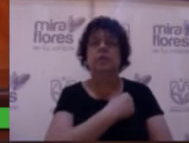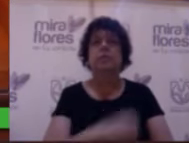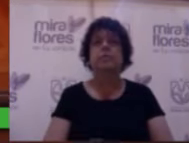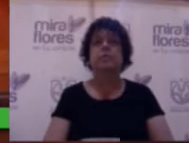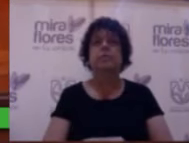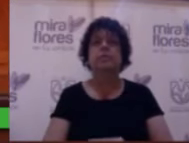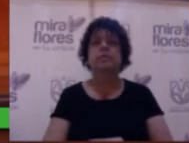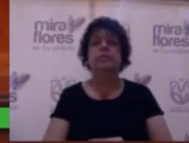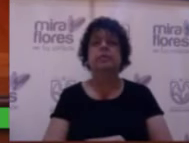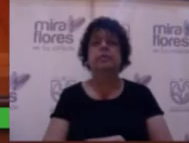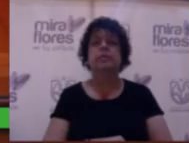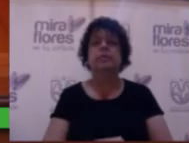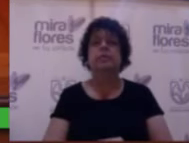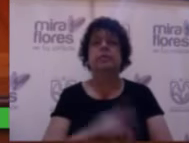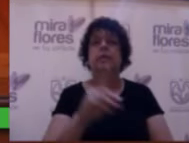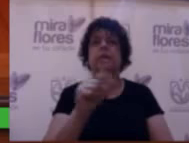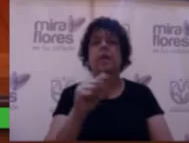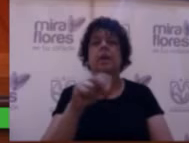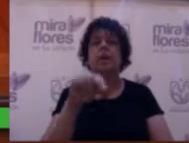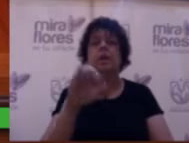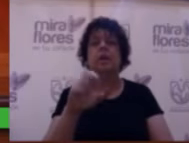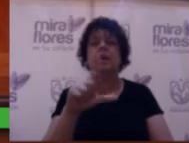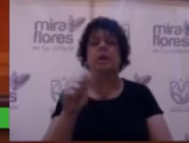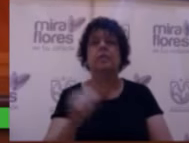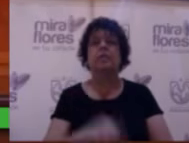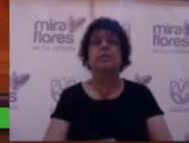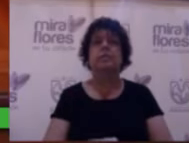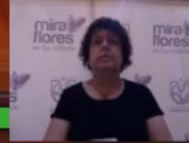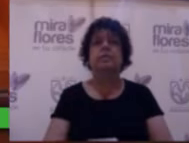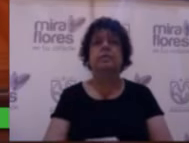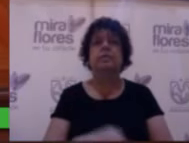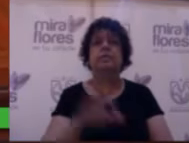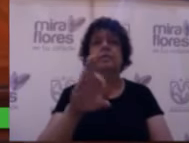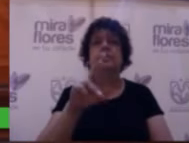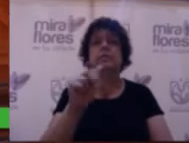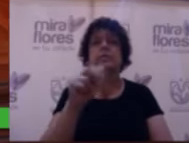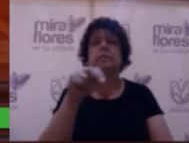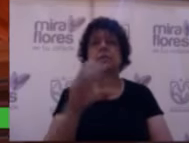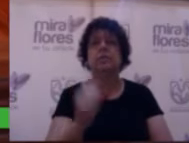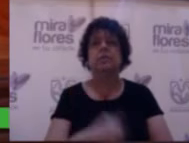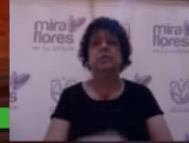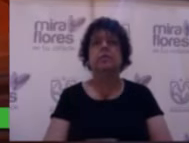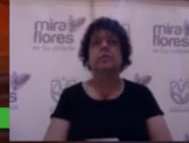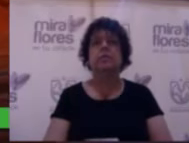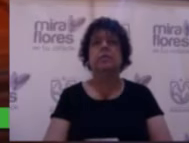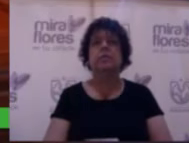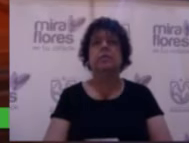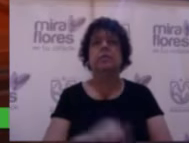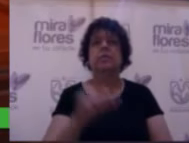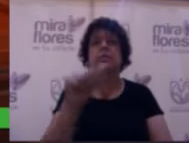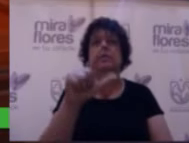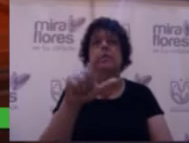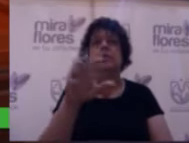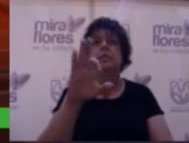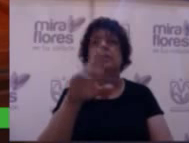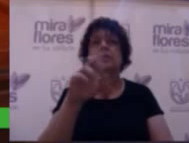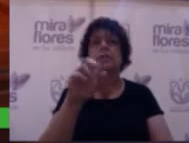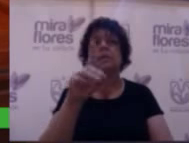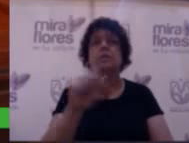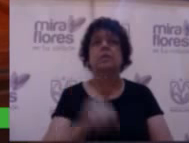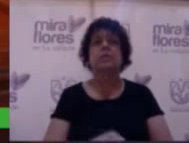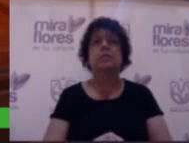Watson. Presente. Daniela Sofía Lozano Vítor. Presente. Franca Rey Camino. Presente. Alfredo Esteban Lee